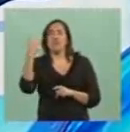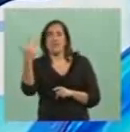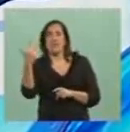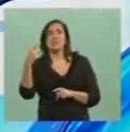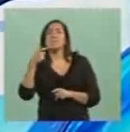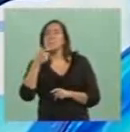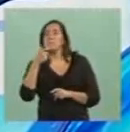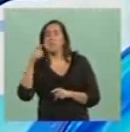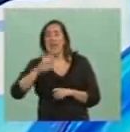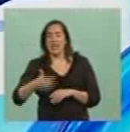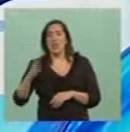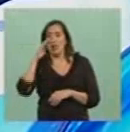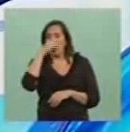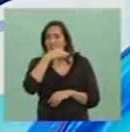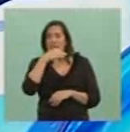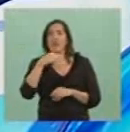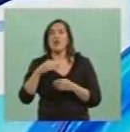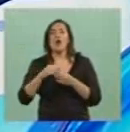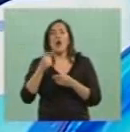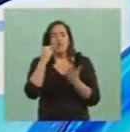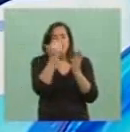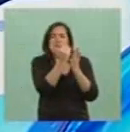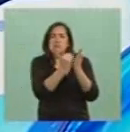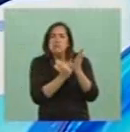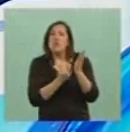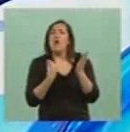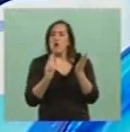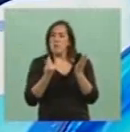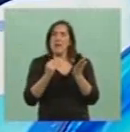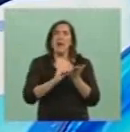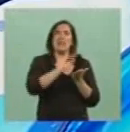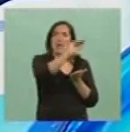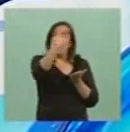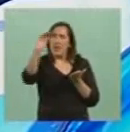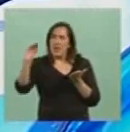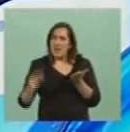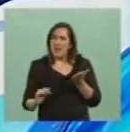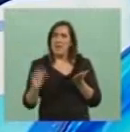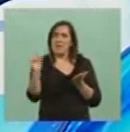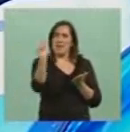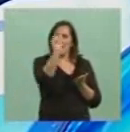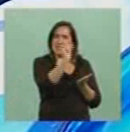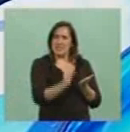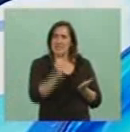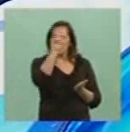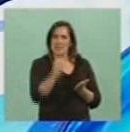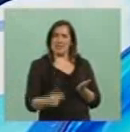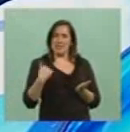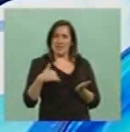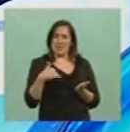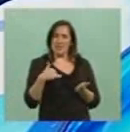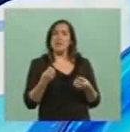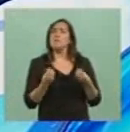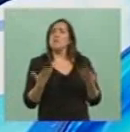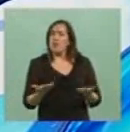¿Por qué tan pormenorizado detalle de cómo se invierten los dineros del país? Porque realmente hay